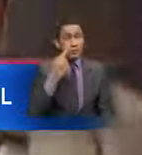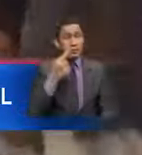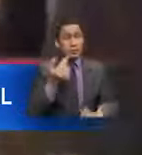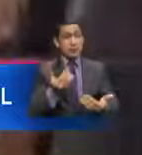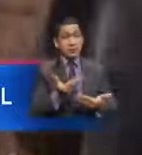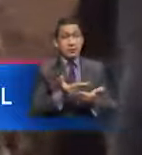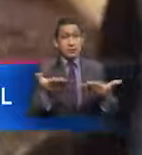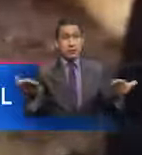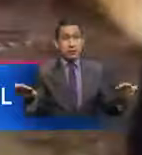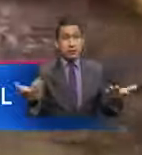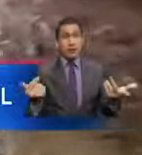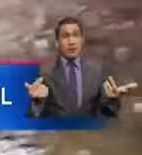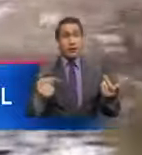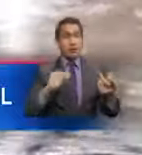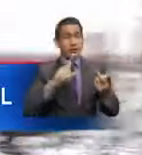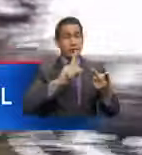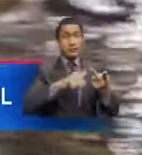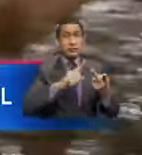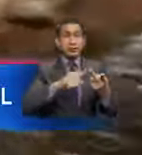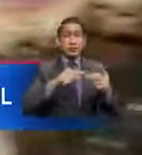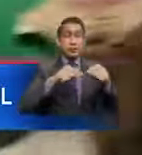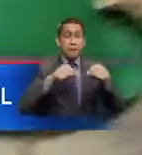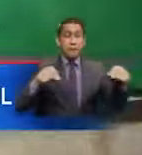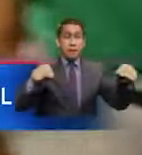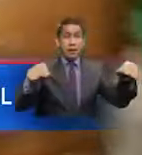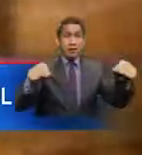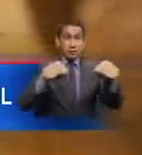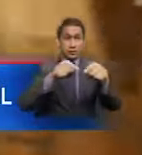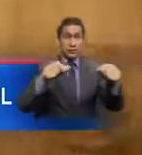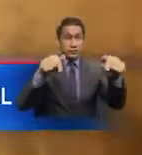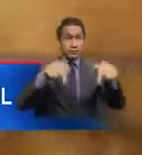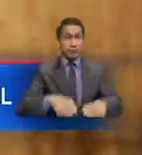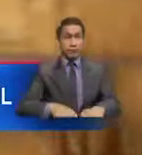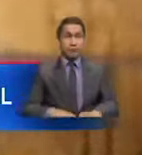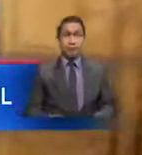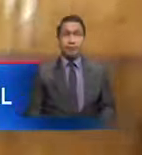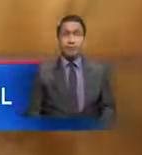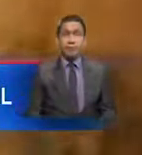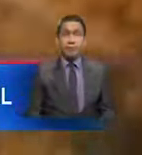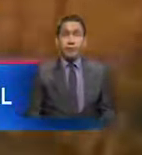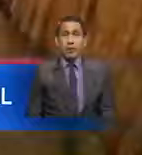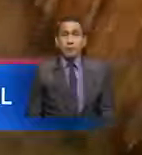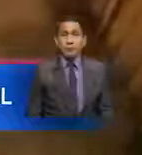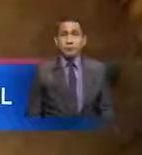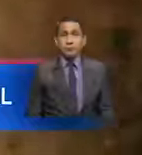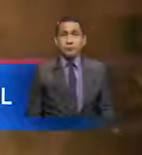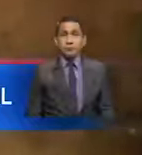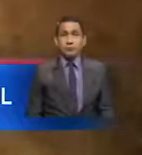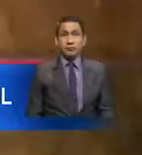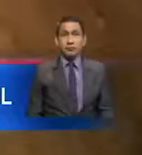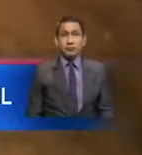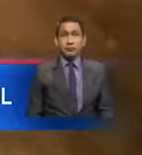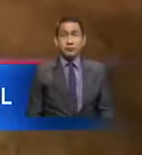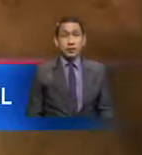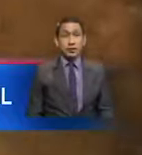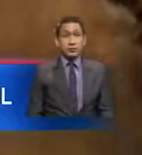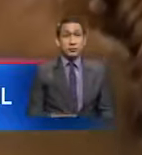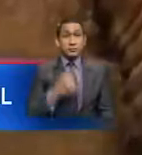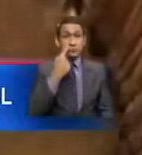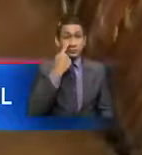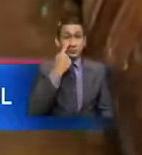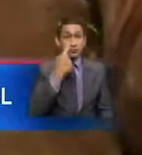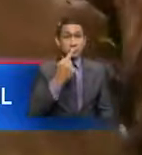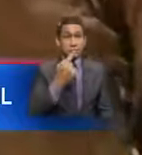televidentes? Ahora vamos a girar hacia nuestra izquierda, porque así es como está el pasillo, vean, el